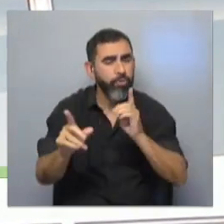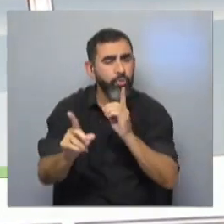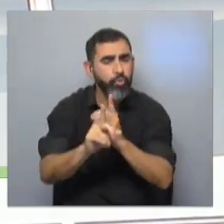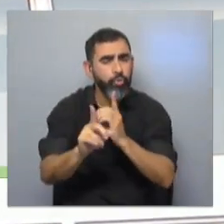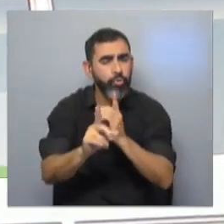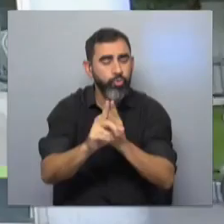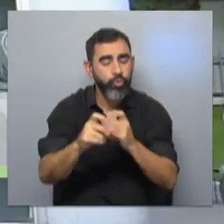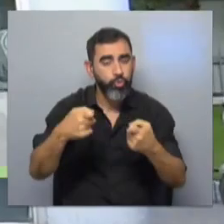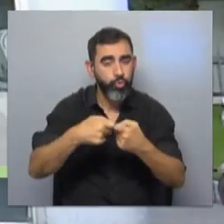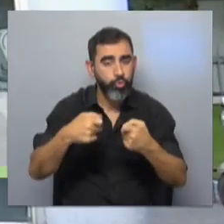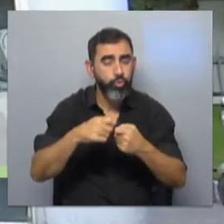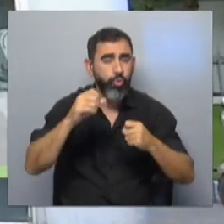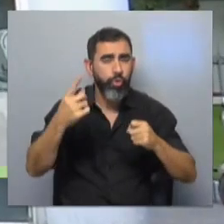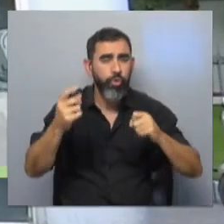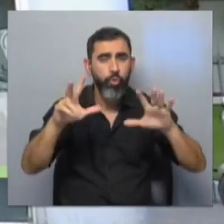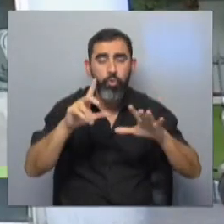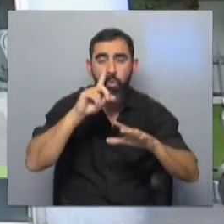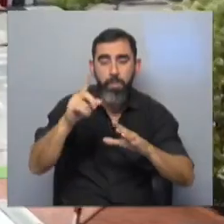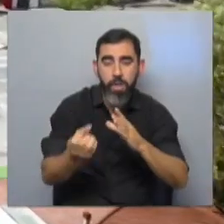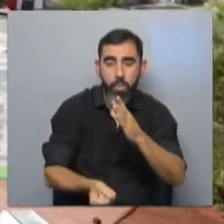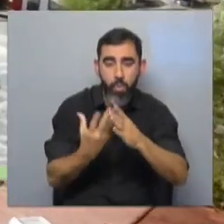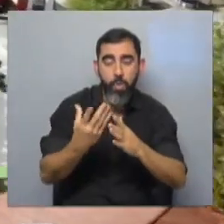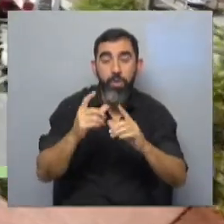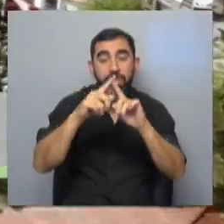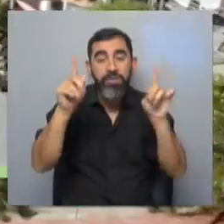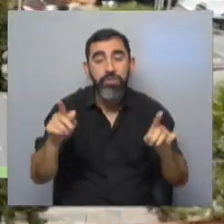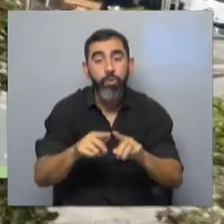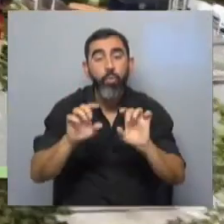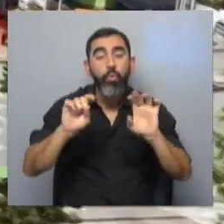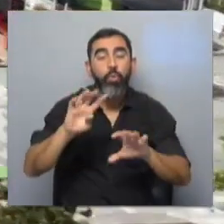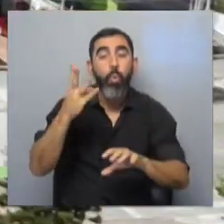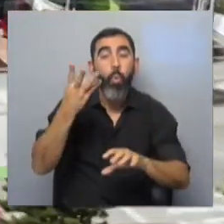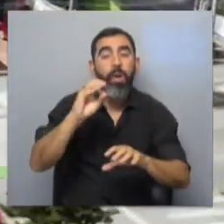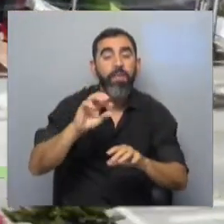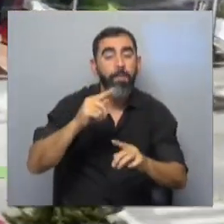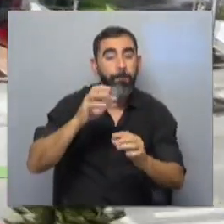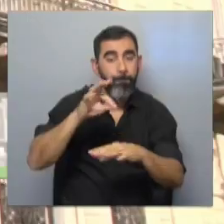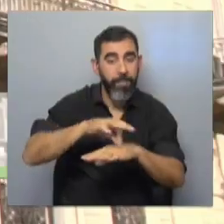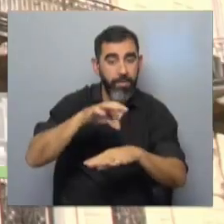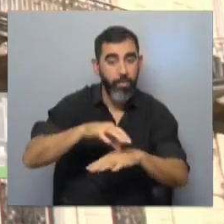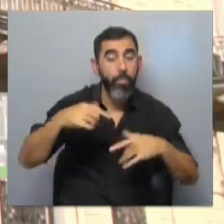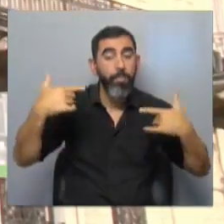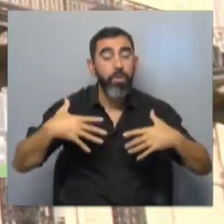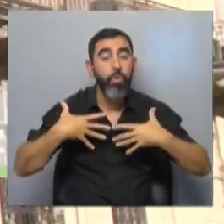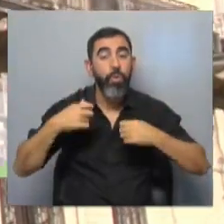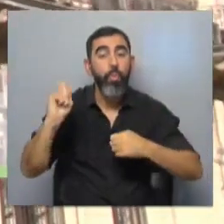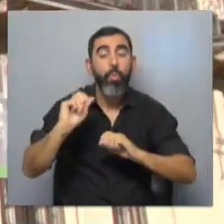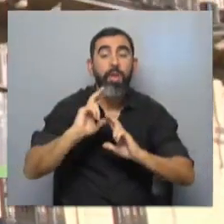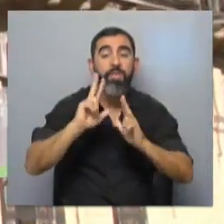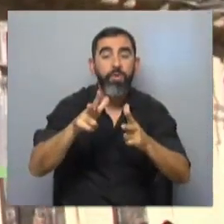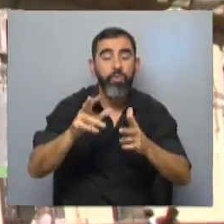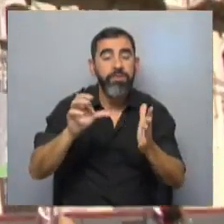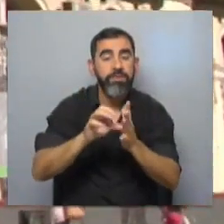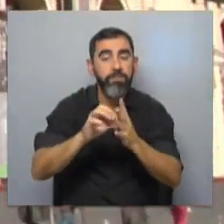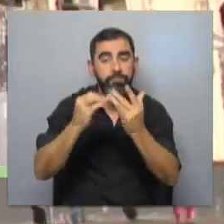afiliados recibió, más de 18.000, y el Círculo solo había incorporado a 40 nuevos médicos. El Ministerio de Salud Pública aseguró que todo el sistema se